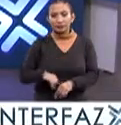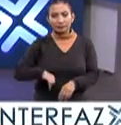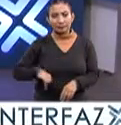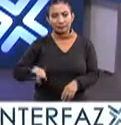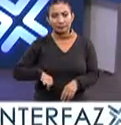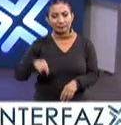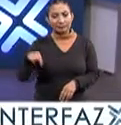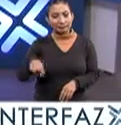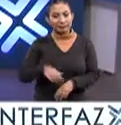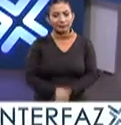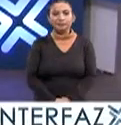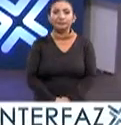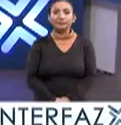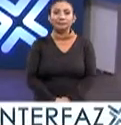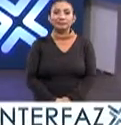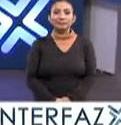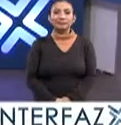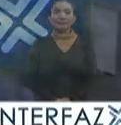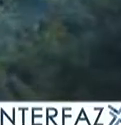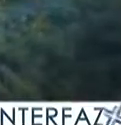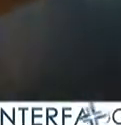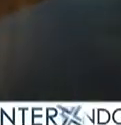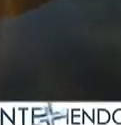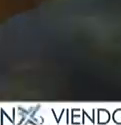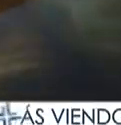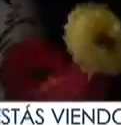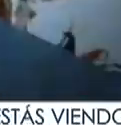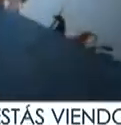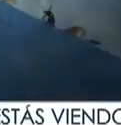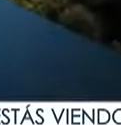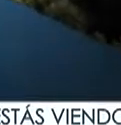interesantes aquí en Interfaz.